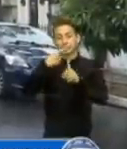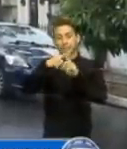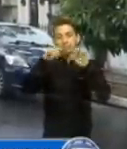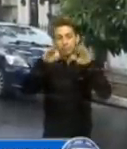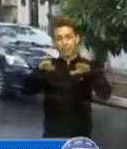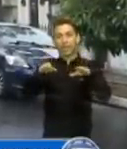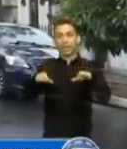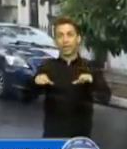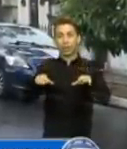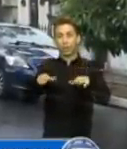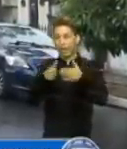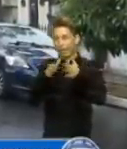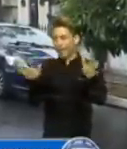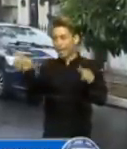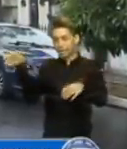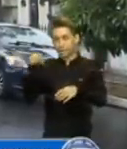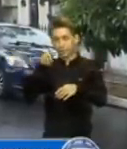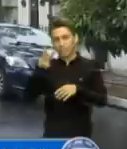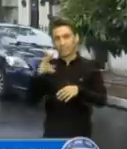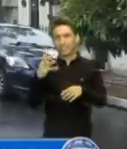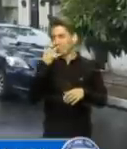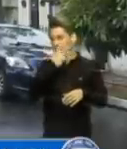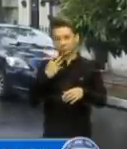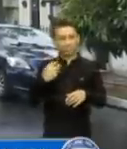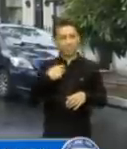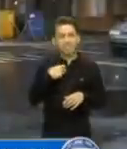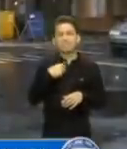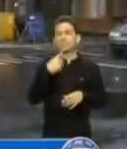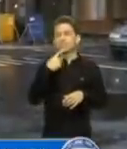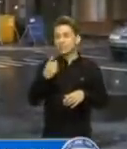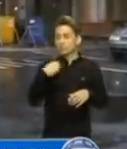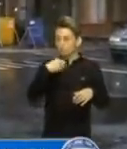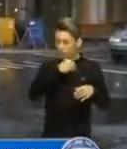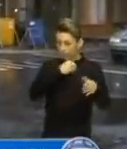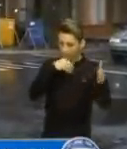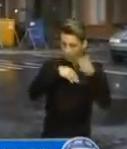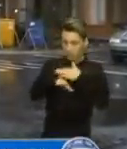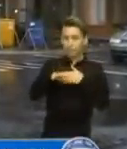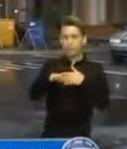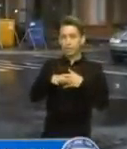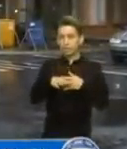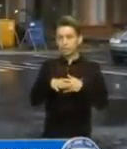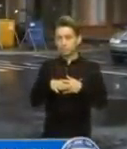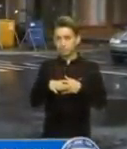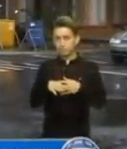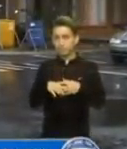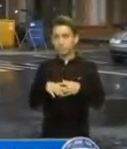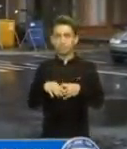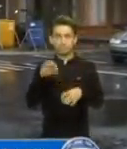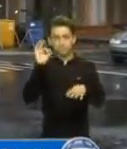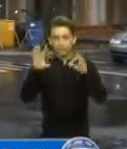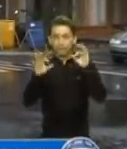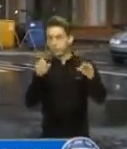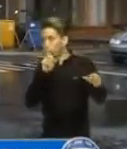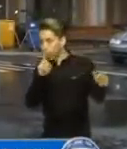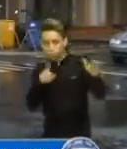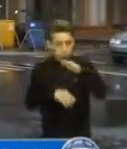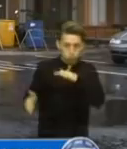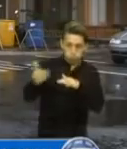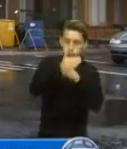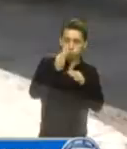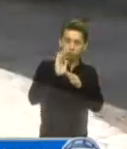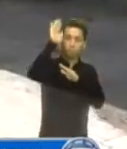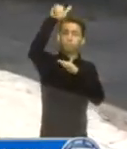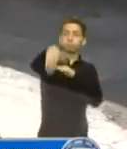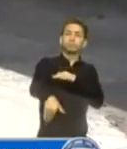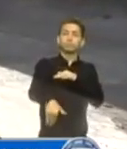molestan cuando les restringen el ingreso al camposanto. Y lo que es peor, algunos han encontrado la manera de entrar al cementerio por medio de